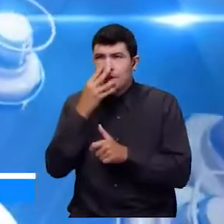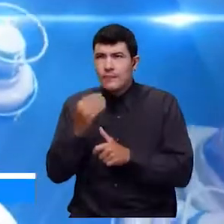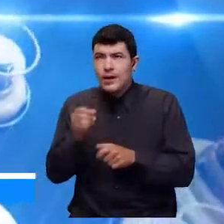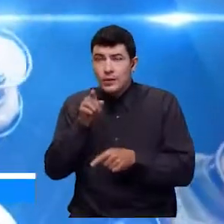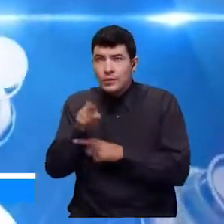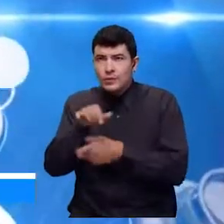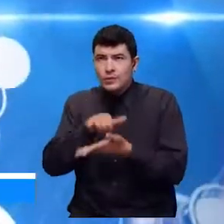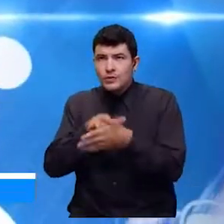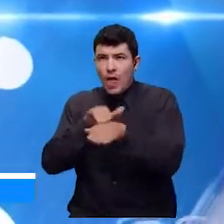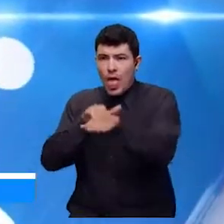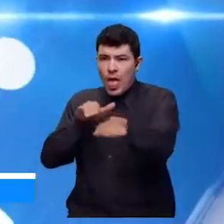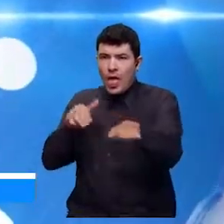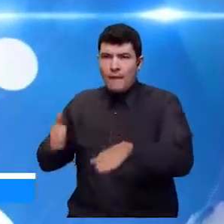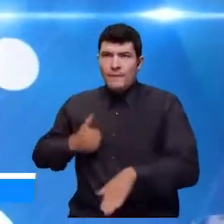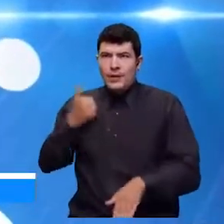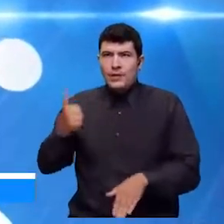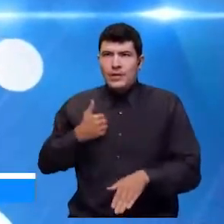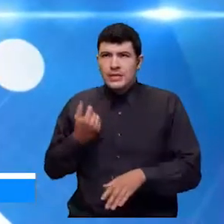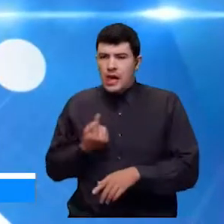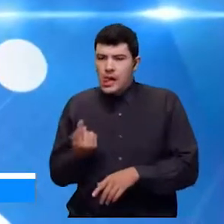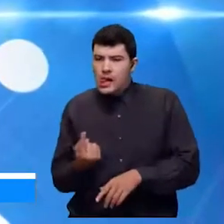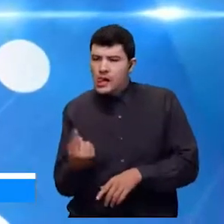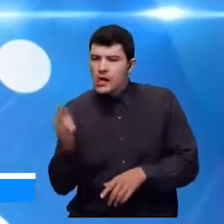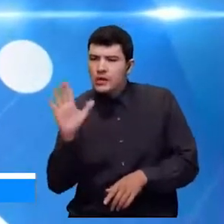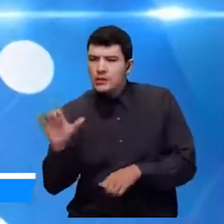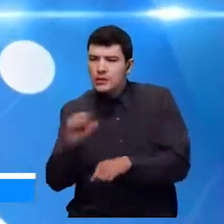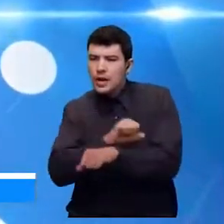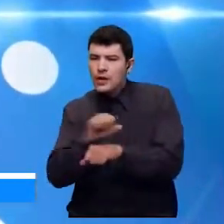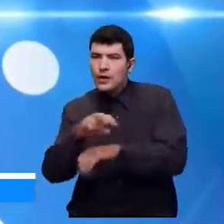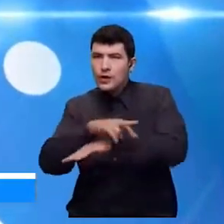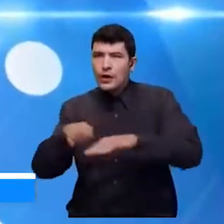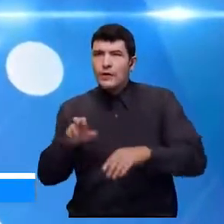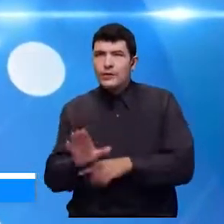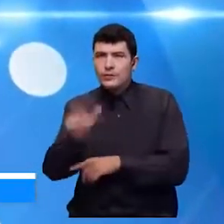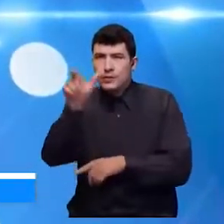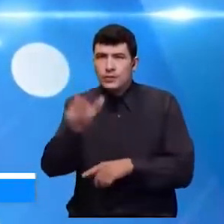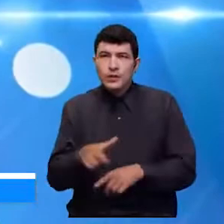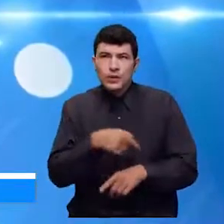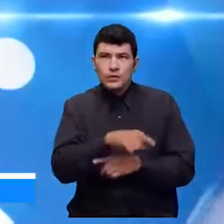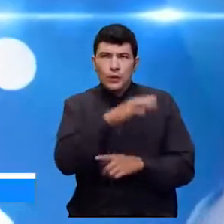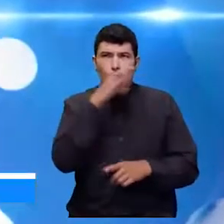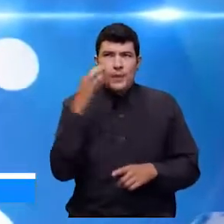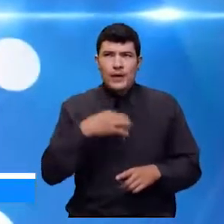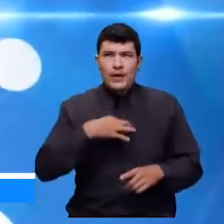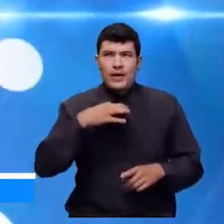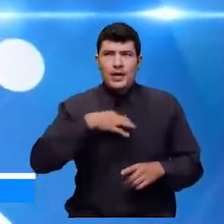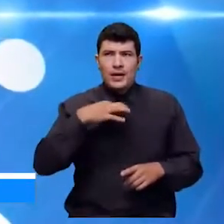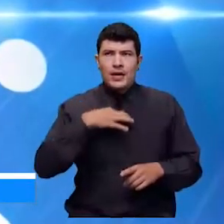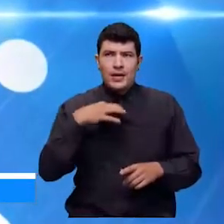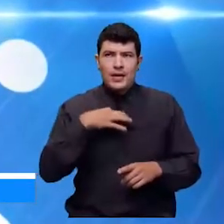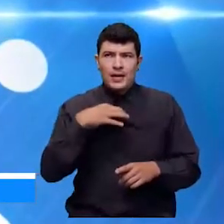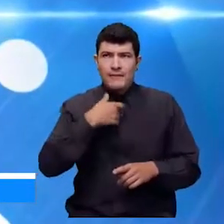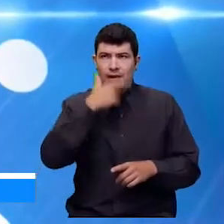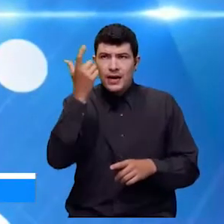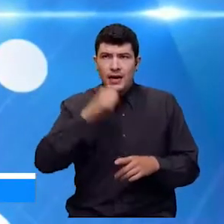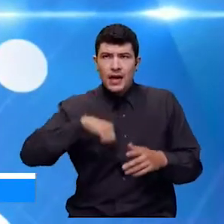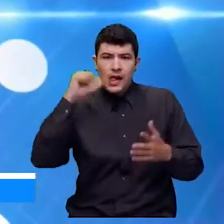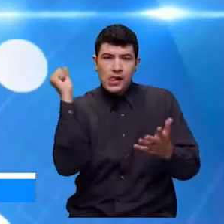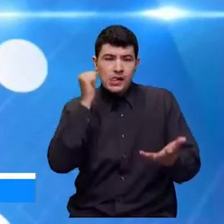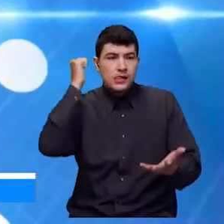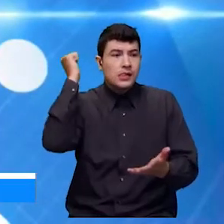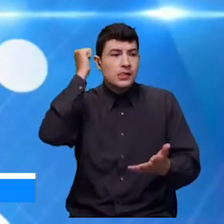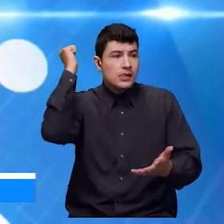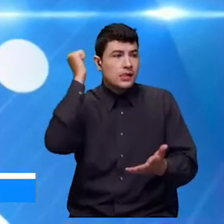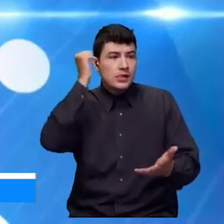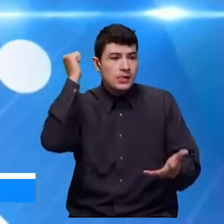un trancón, aprovechan para acercarse a un vehículo y robar al conductor. El hombre de camisa blanca amenaza a este conductor con arma